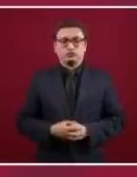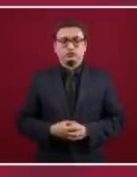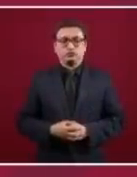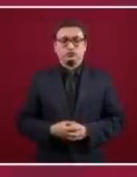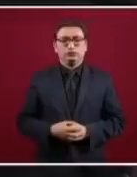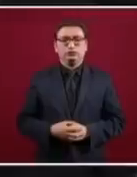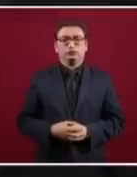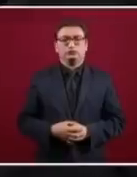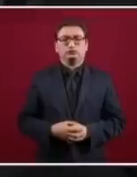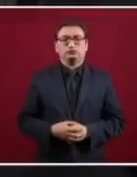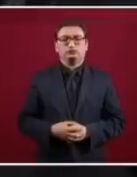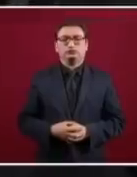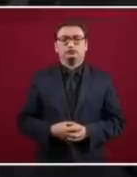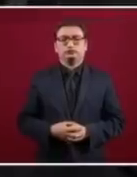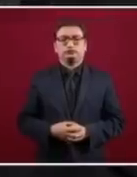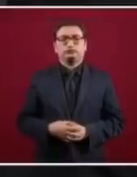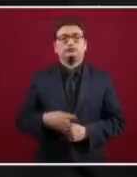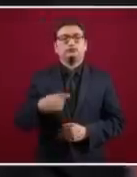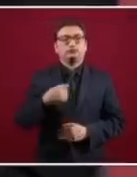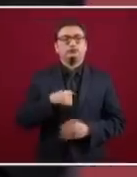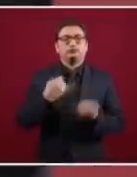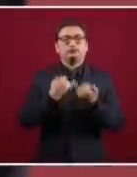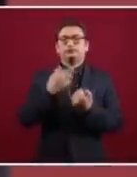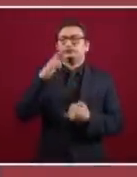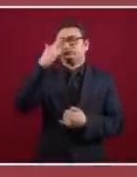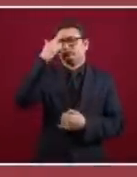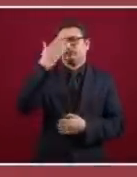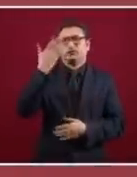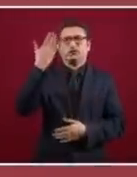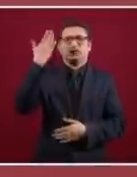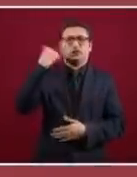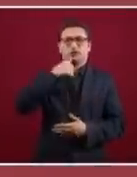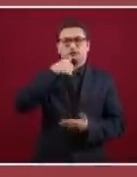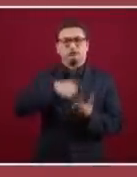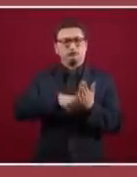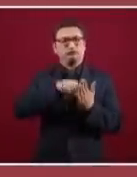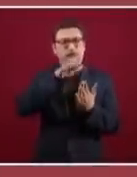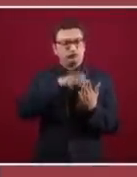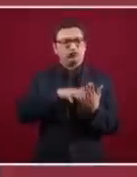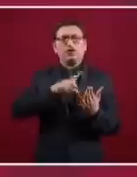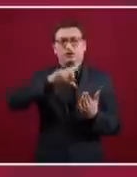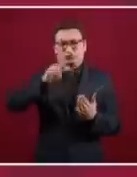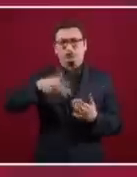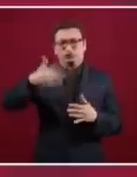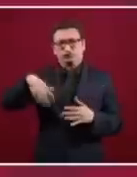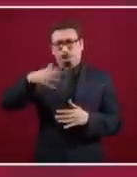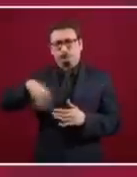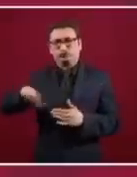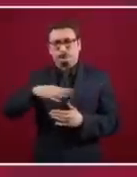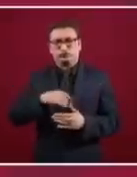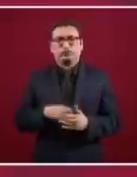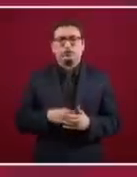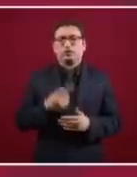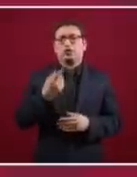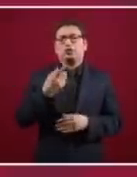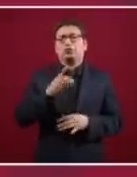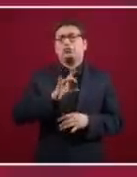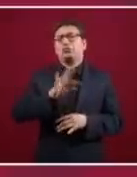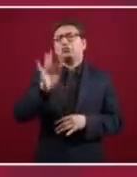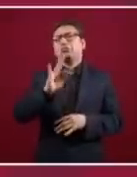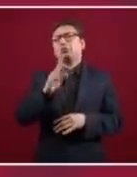y me recuerda mucho una carta te la voy a buscar un día